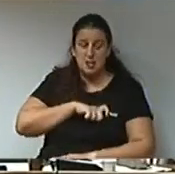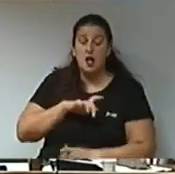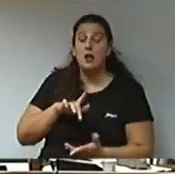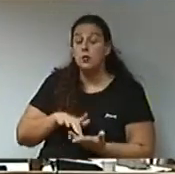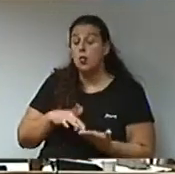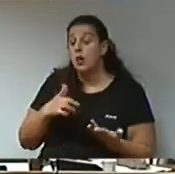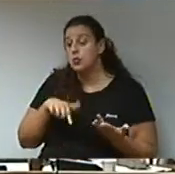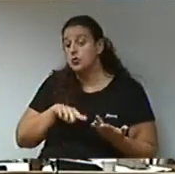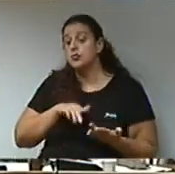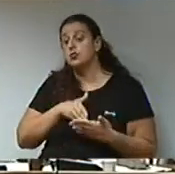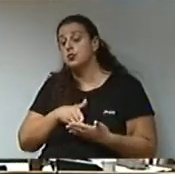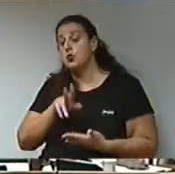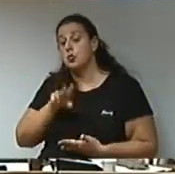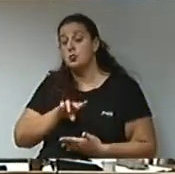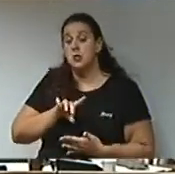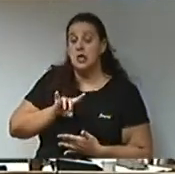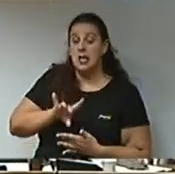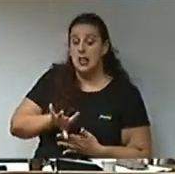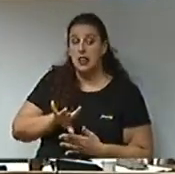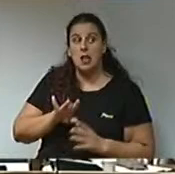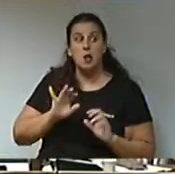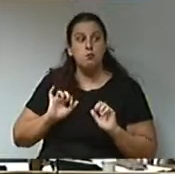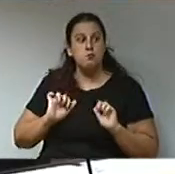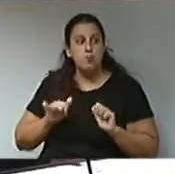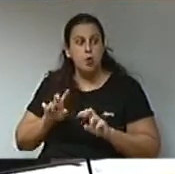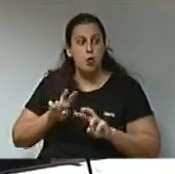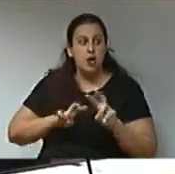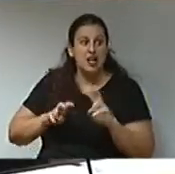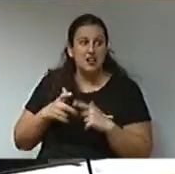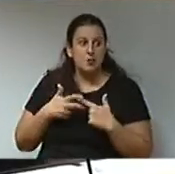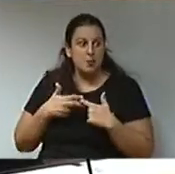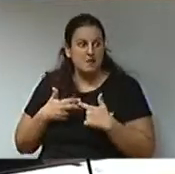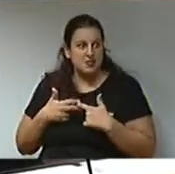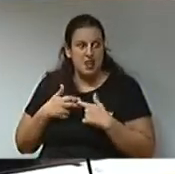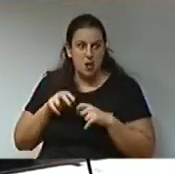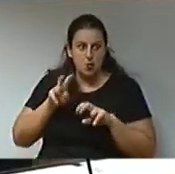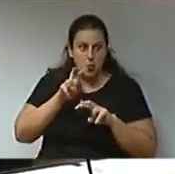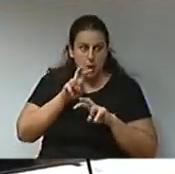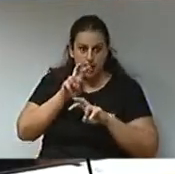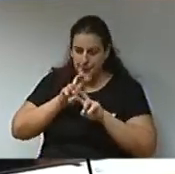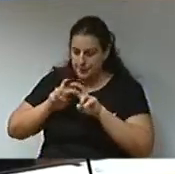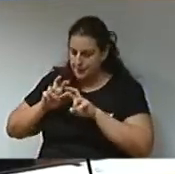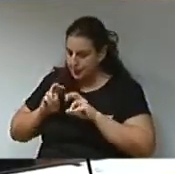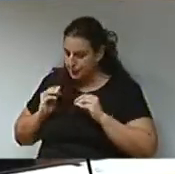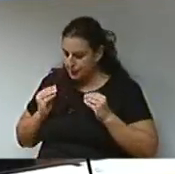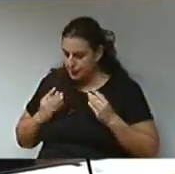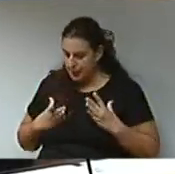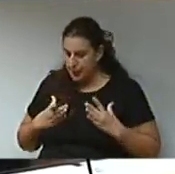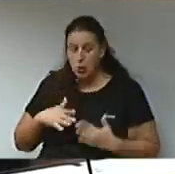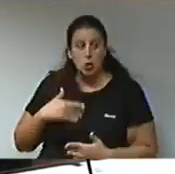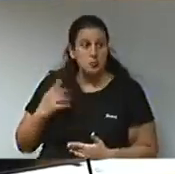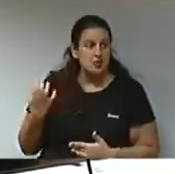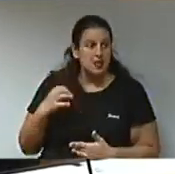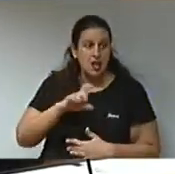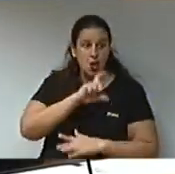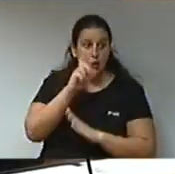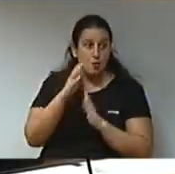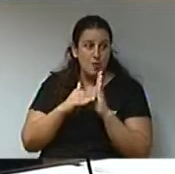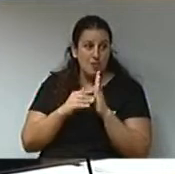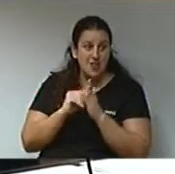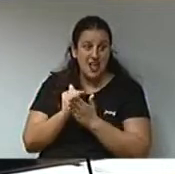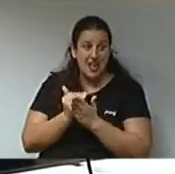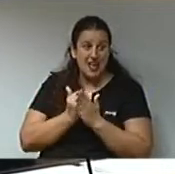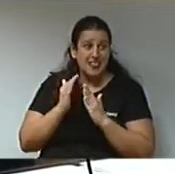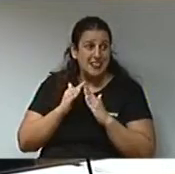al 15, lo que se intentó es hacer una primera reforma fiscal para poner las cosas un poco en su sitio. Oiga, que no podía ser que la Comunidad Valenciana fuera la que en las rentas